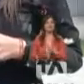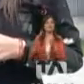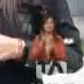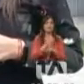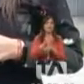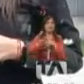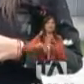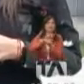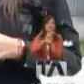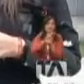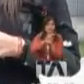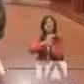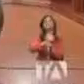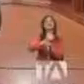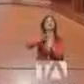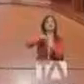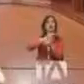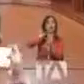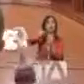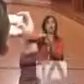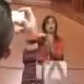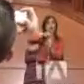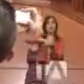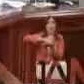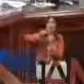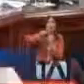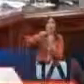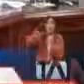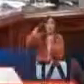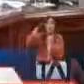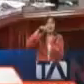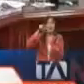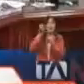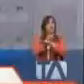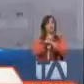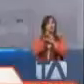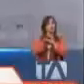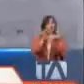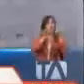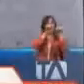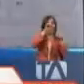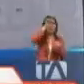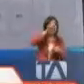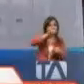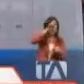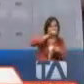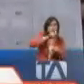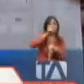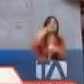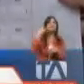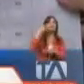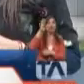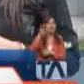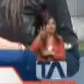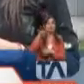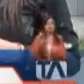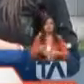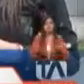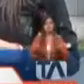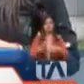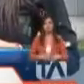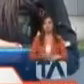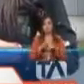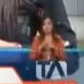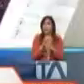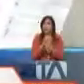Consejo Nacional Electoral aprobó oficialmente la papeleta que será utilizada para el proceso de consulta popular el 4 de febrero. Este tendrá